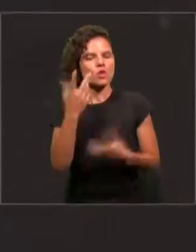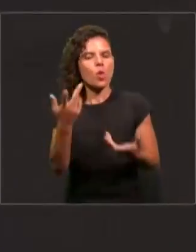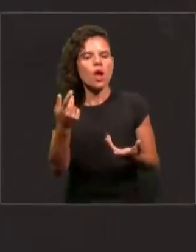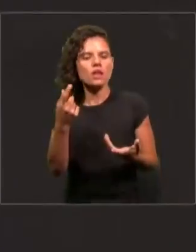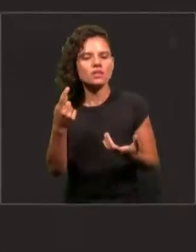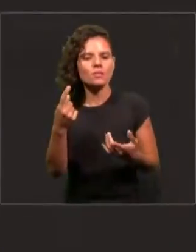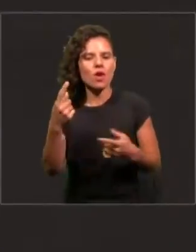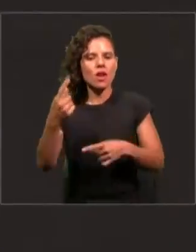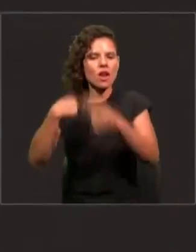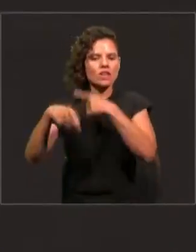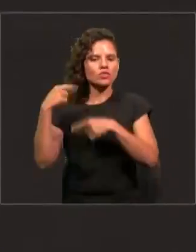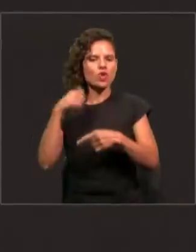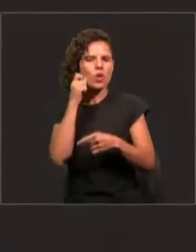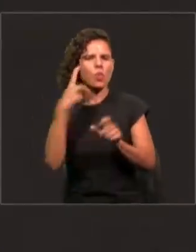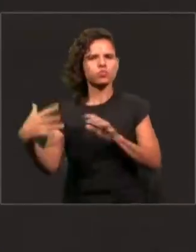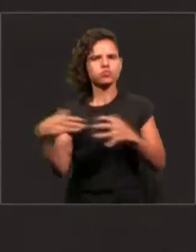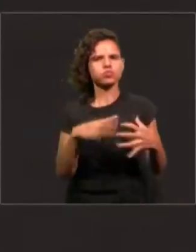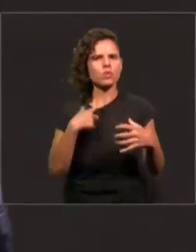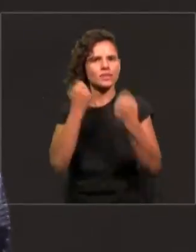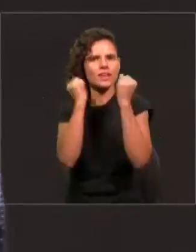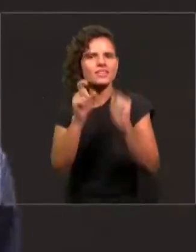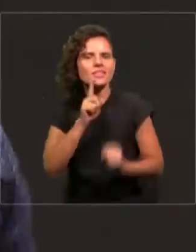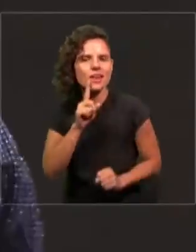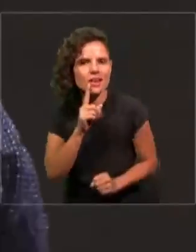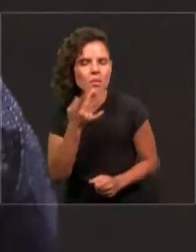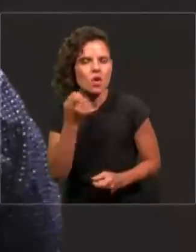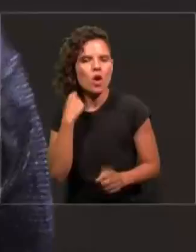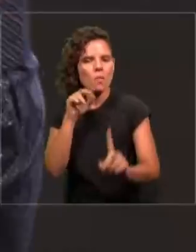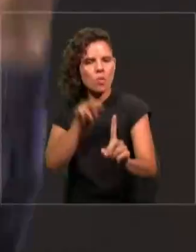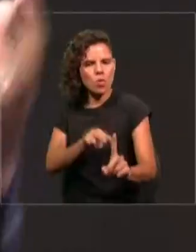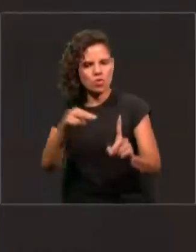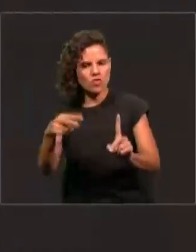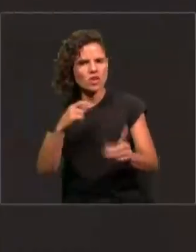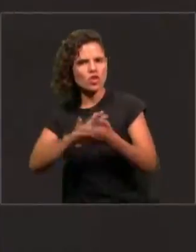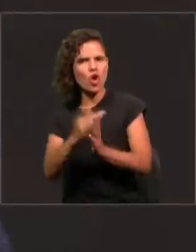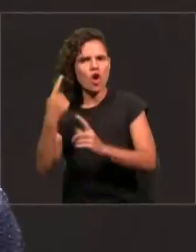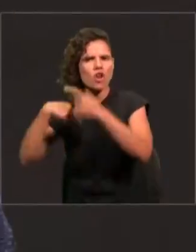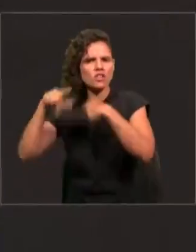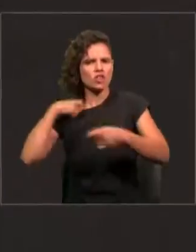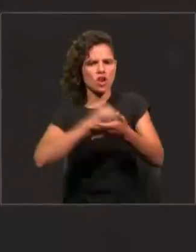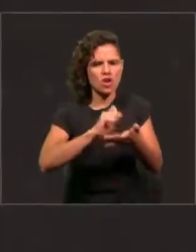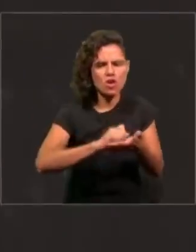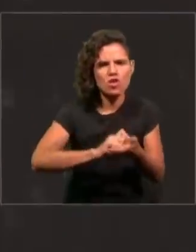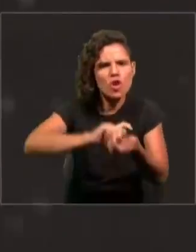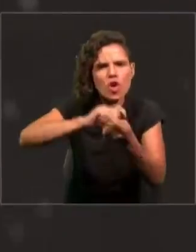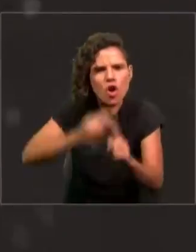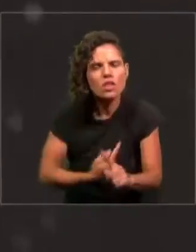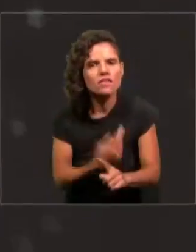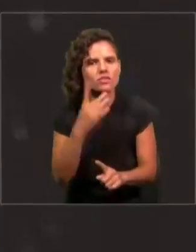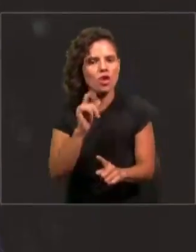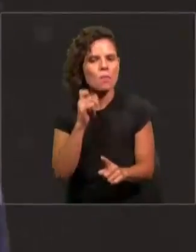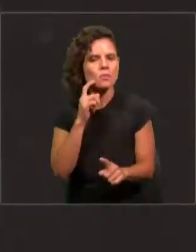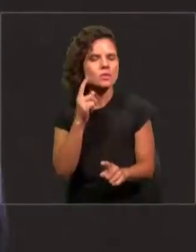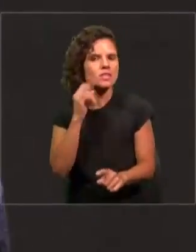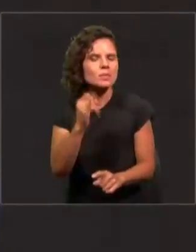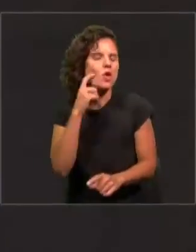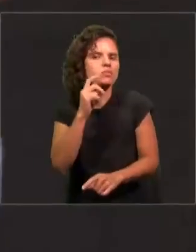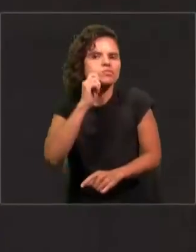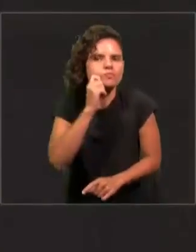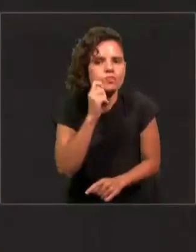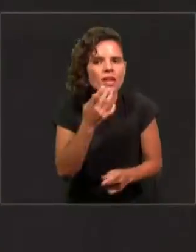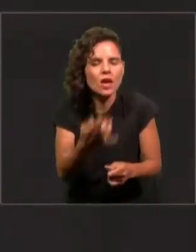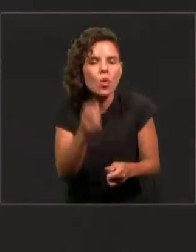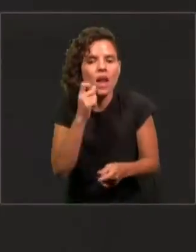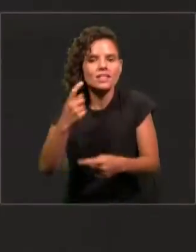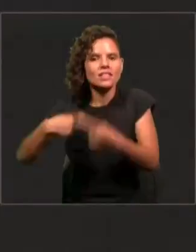por la historia, poniendo un punto de vista que no busca reescribir todo, sino poner una interpretación distinta frente a la historia